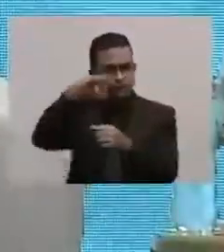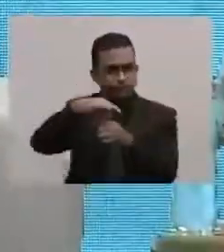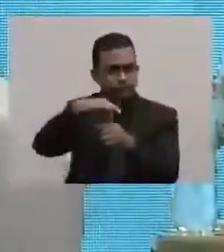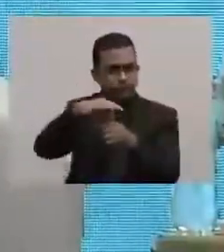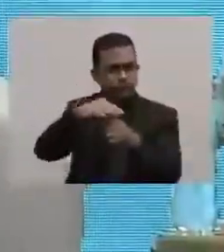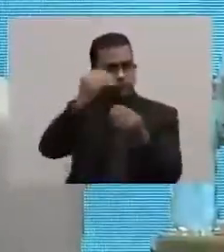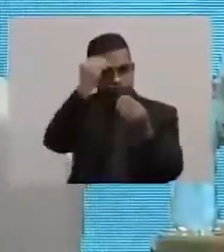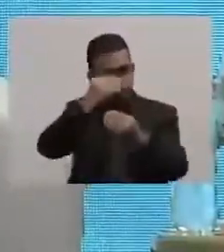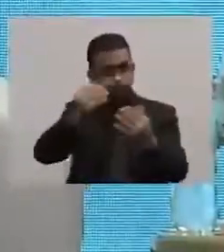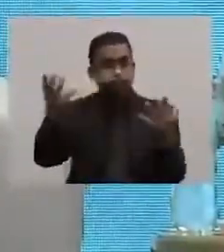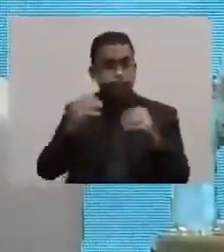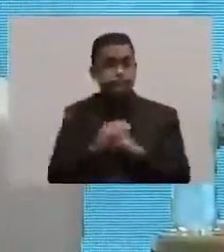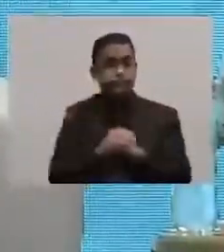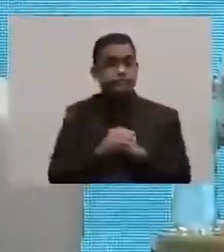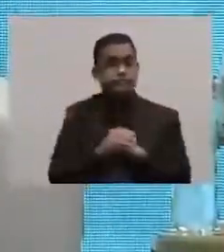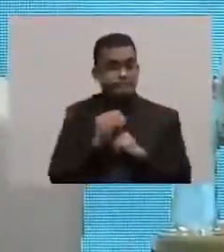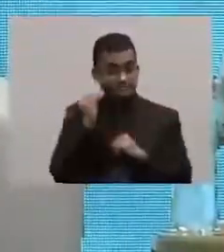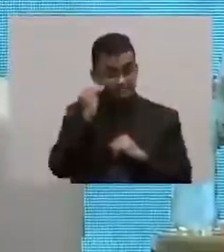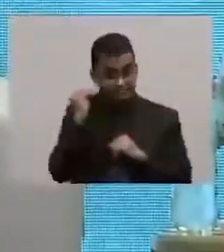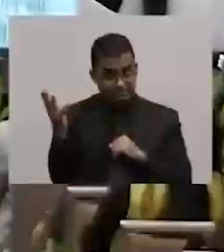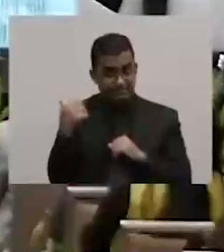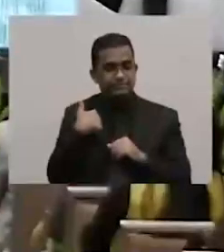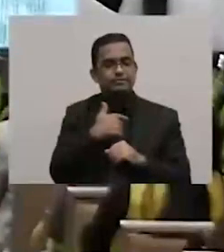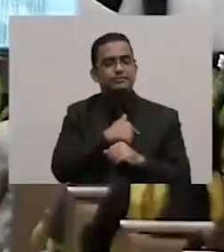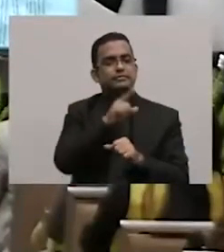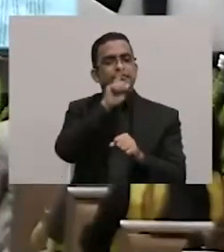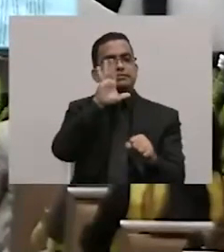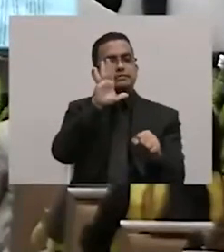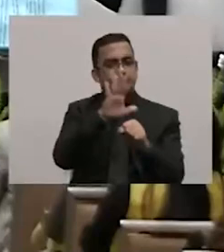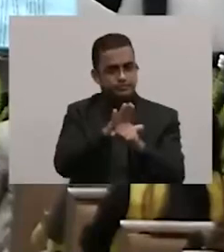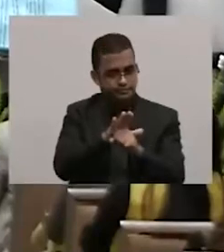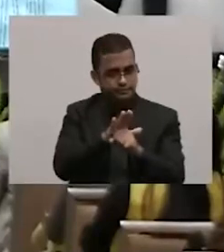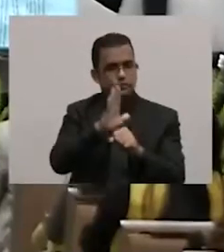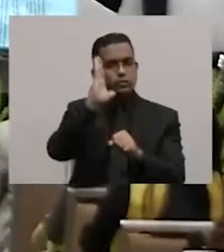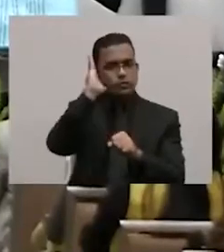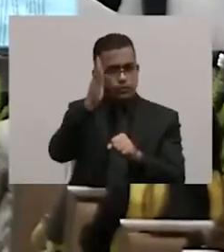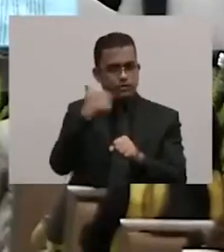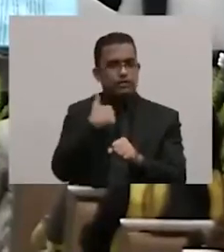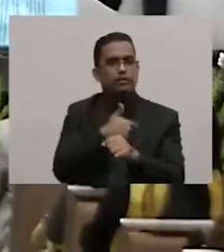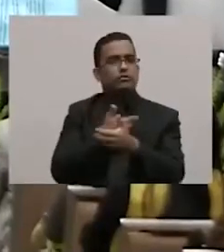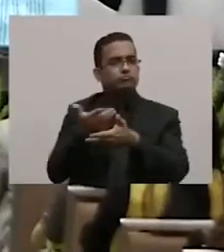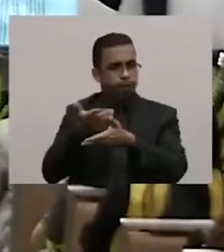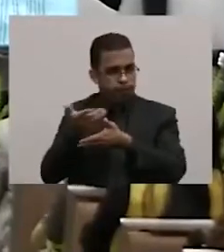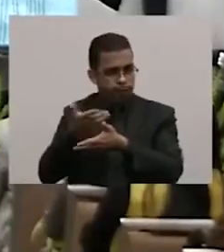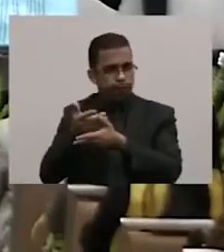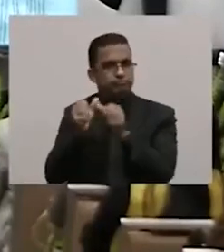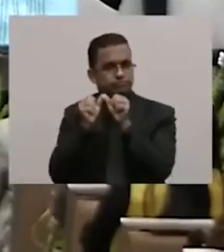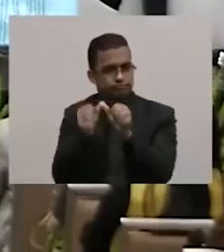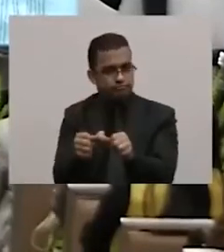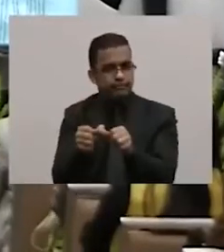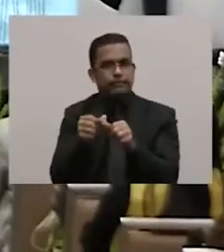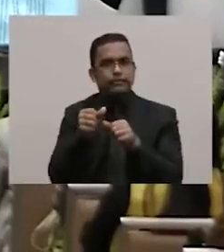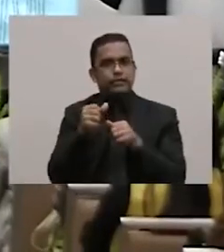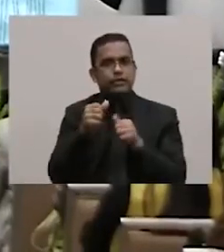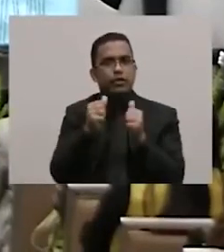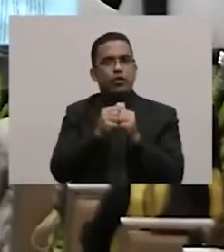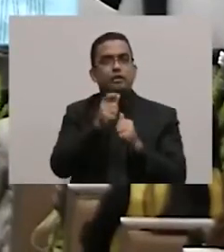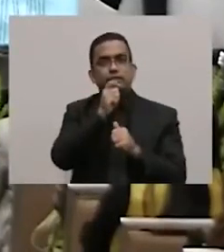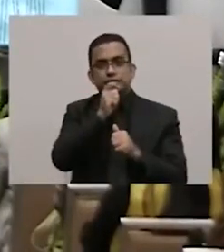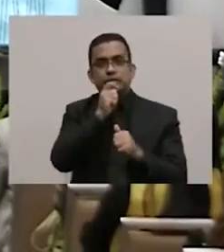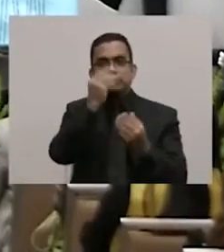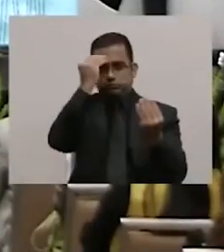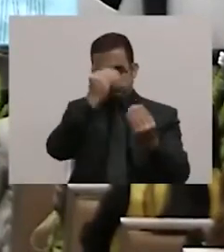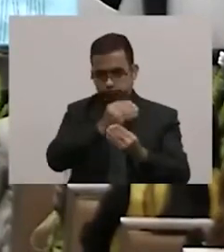hago una pausa, don Percio. Nos comprometemos públicamente a seguir garantizando el espacio para el debate con la prensa.